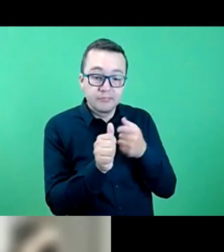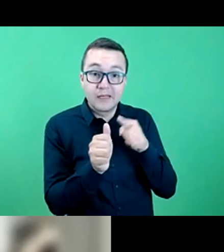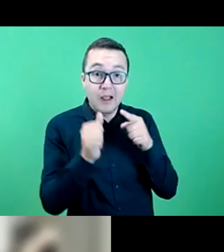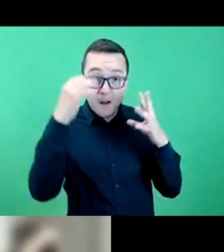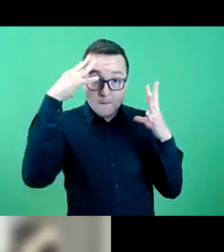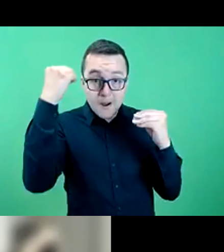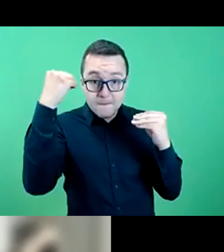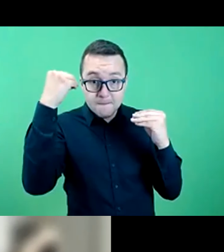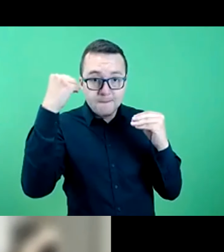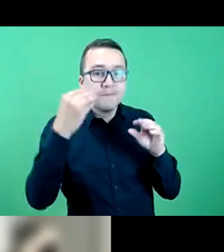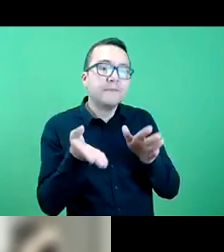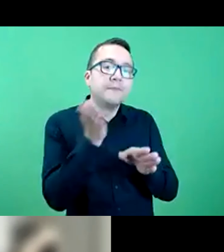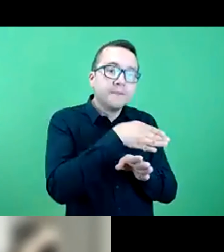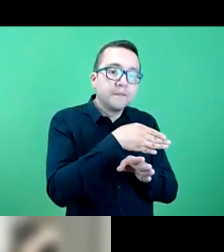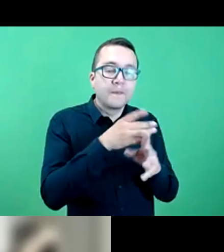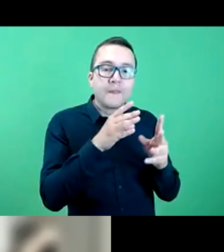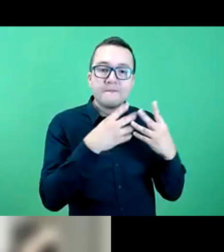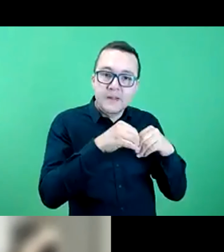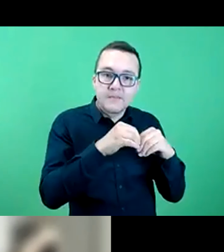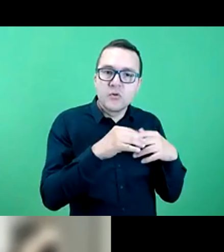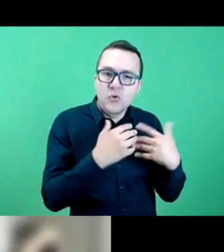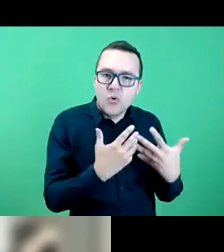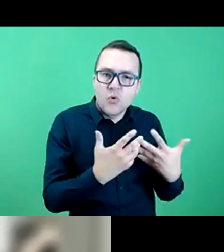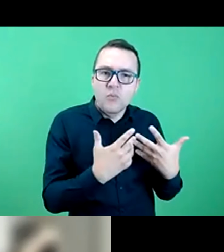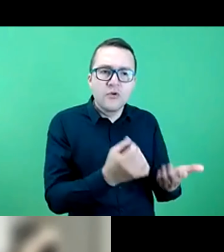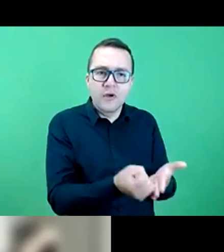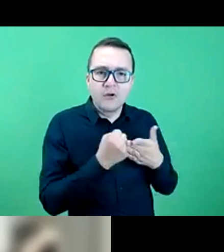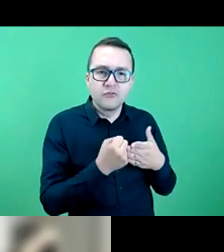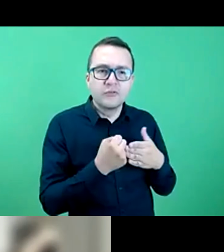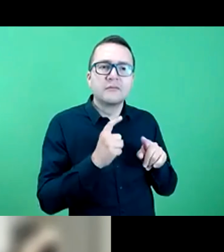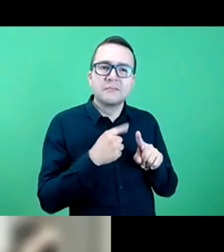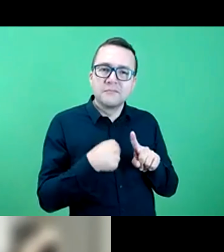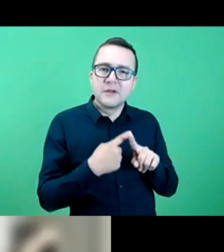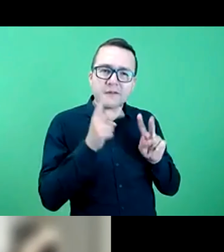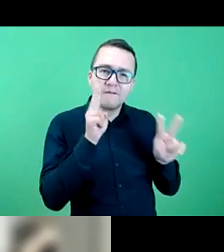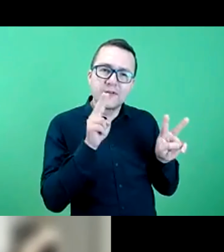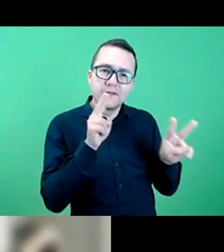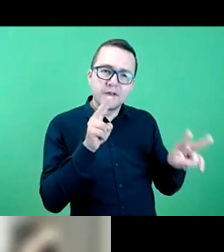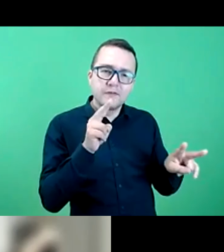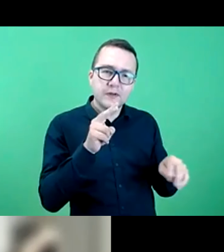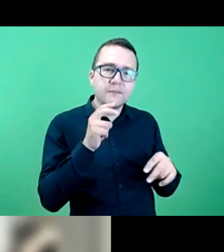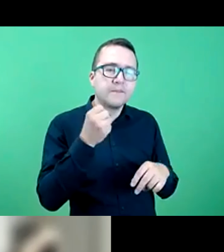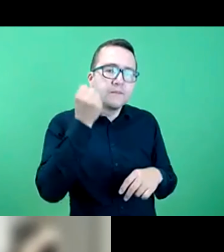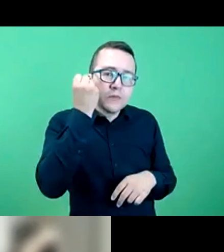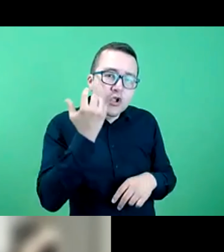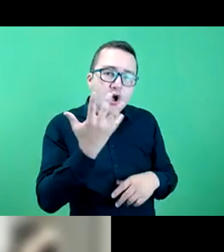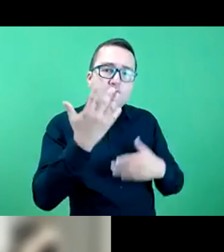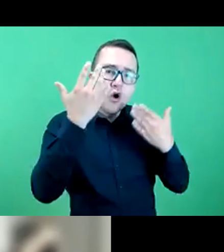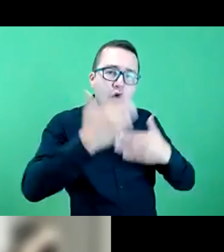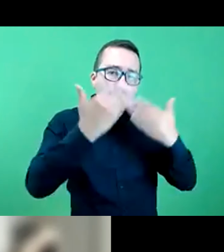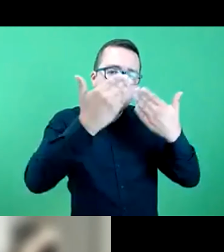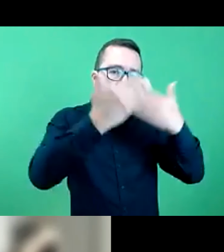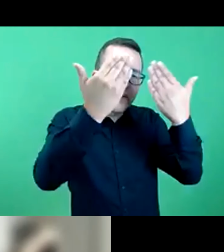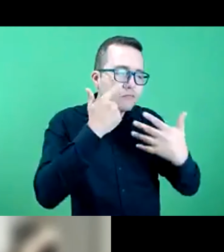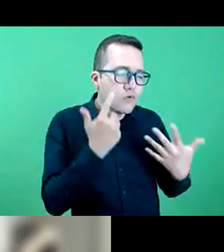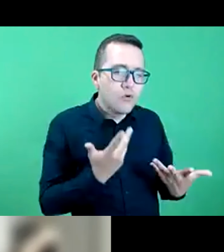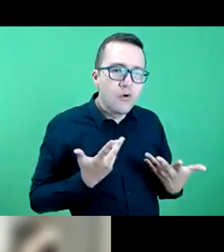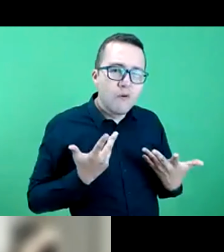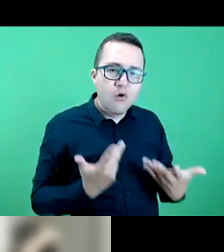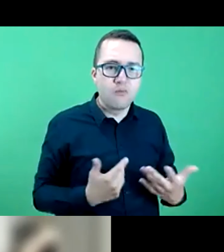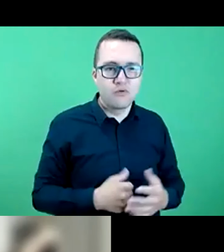Y las dificultades en el día a día de que sean escuchados. Me gustaría tu reflexión